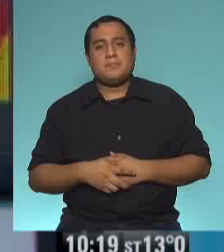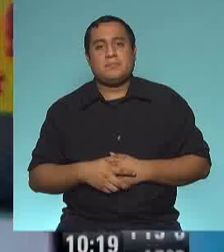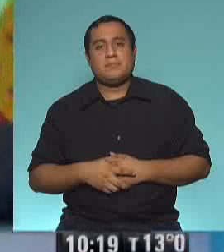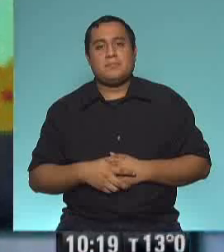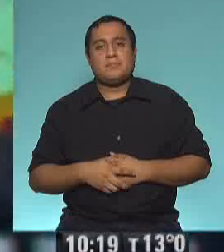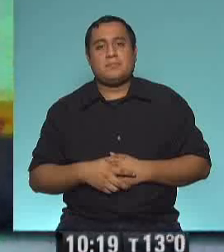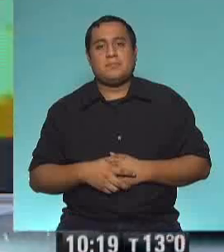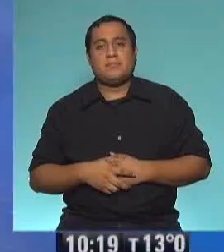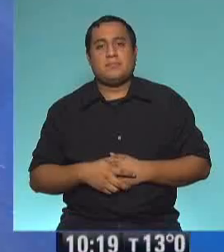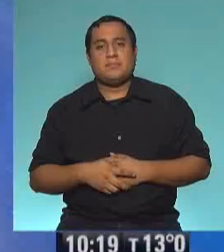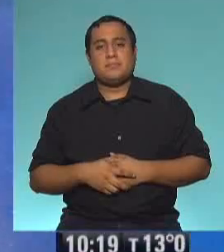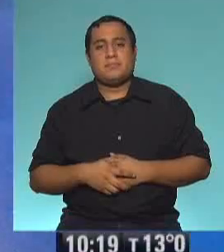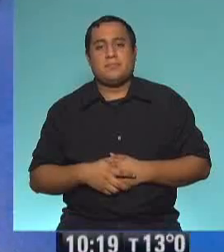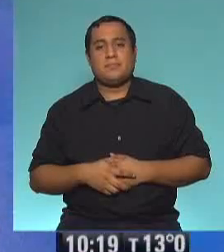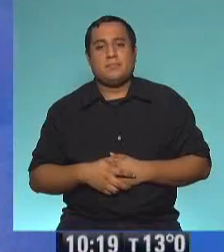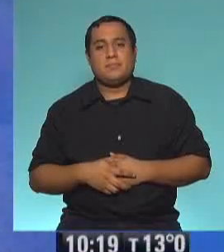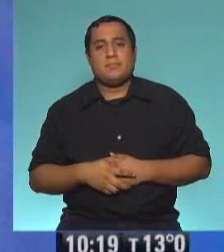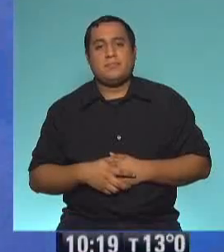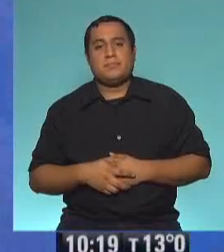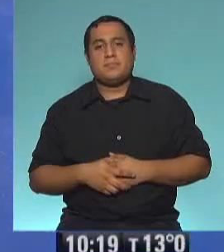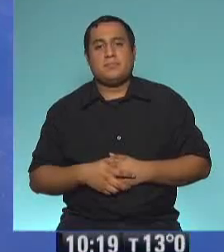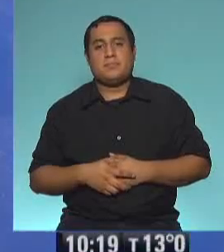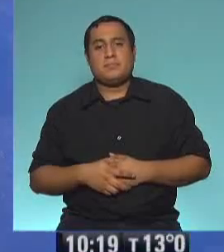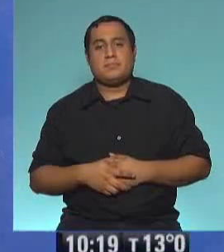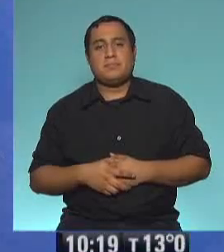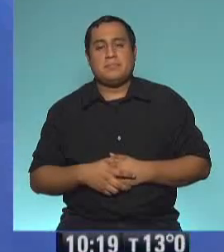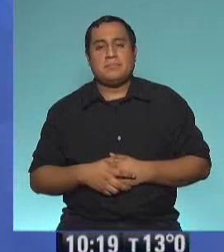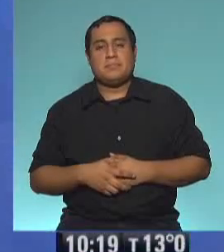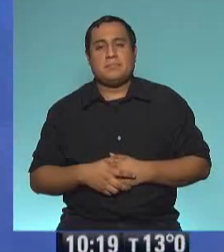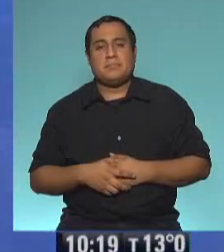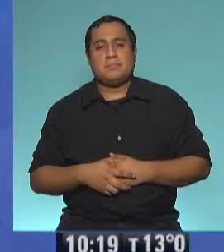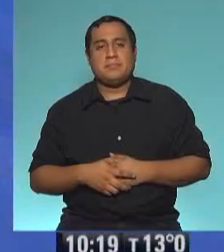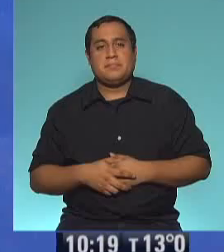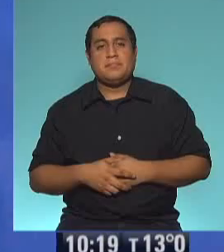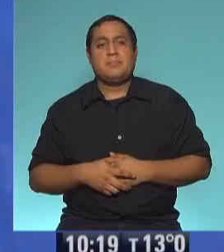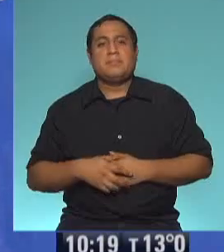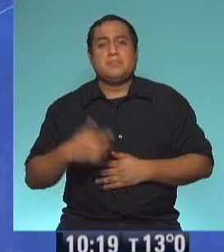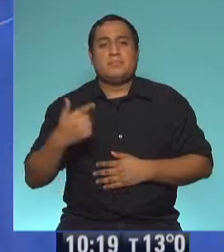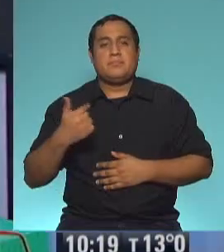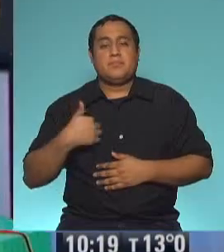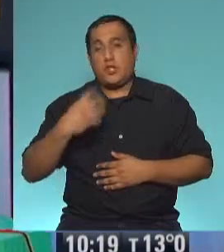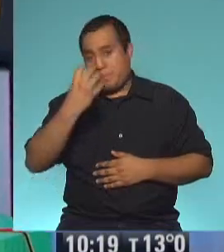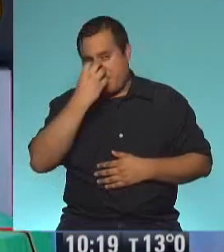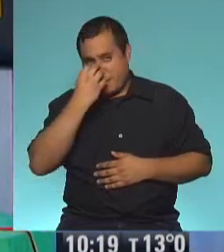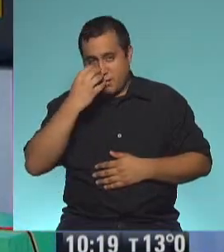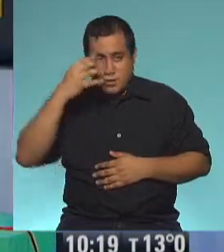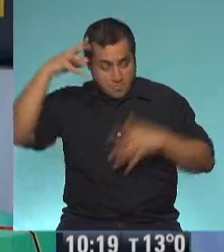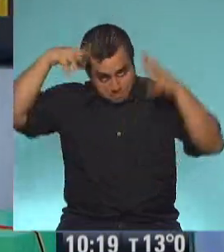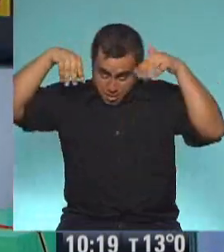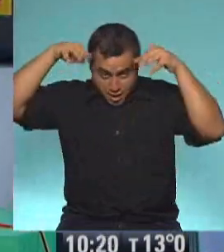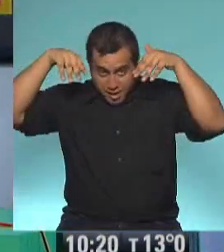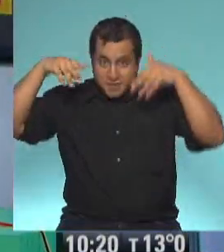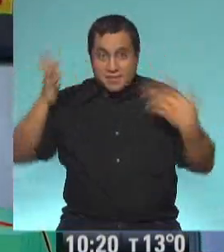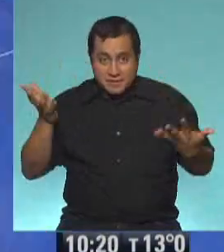Ahí estoy. Ah, ahí está, muy bien. Se me cae. Ahí está, mirá. Soy el payaso melenita. Cambiaste la